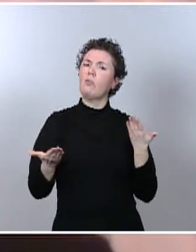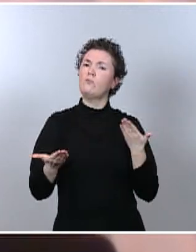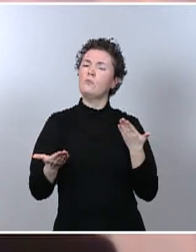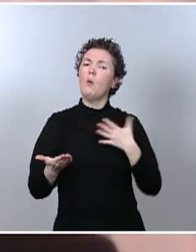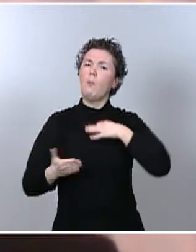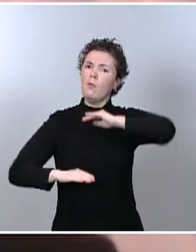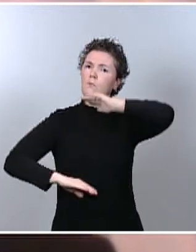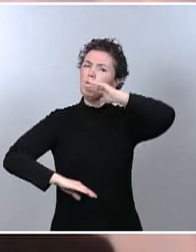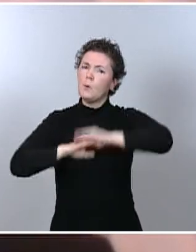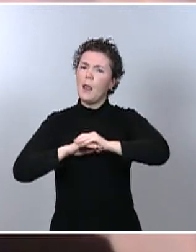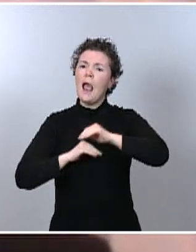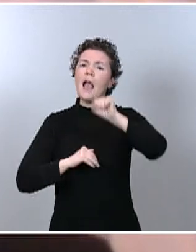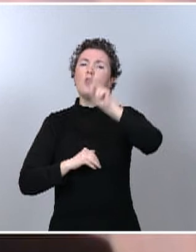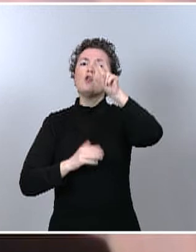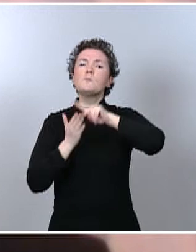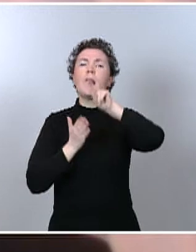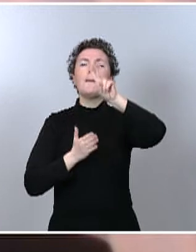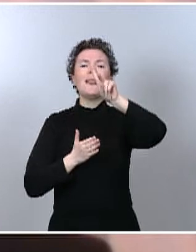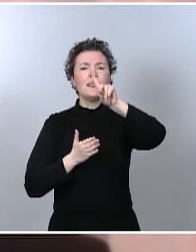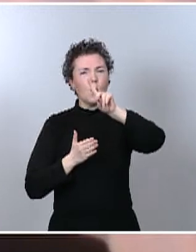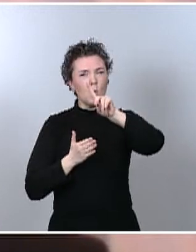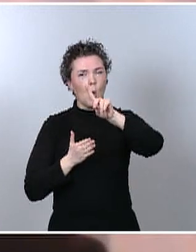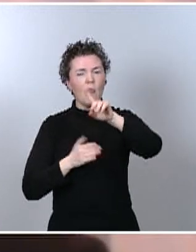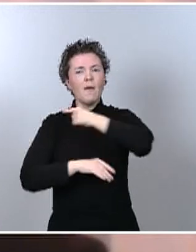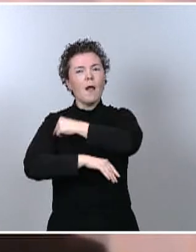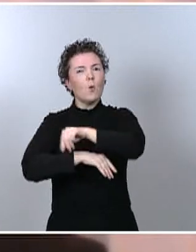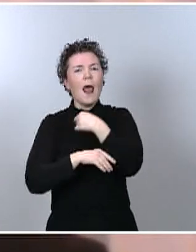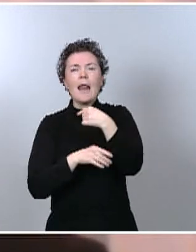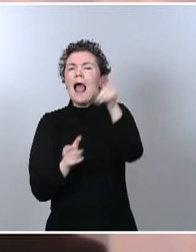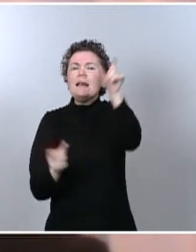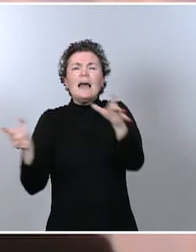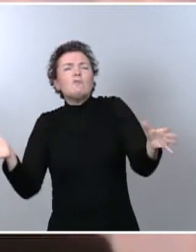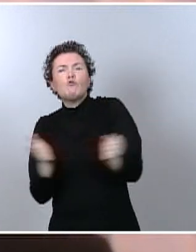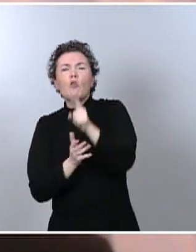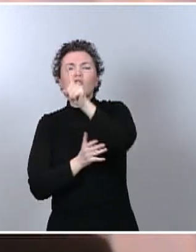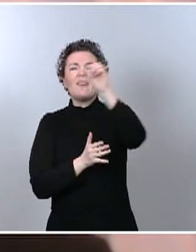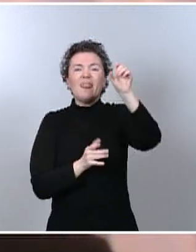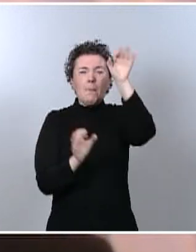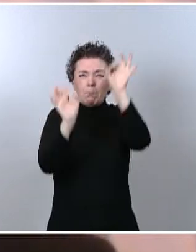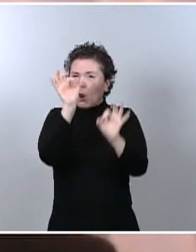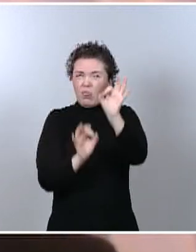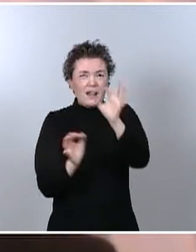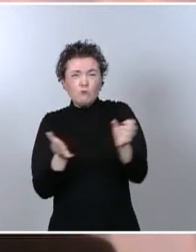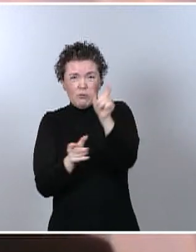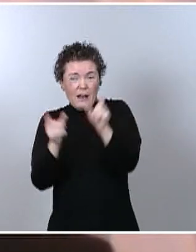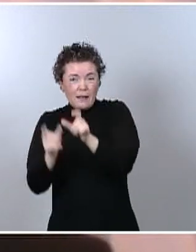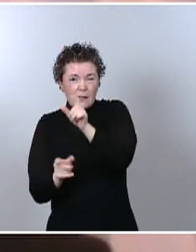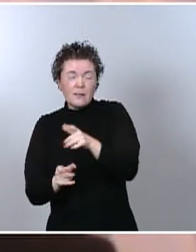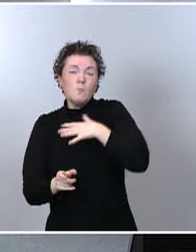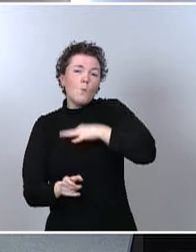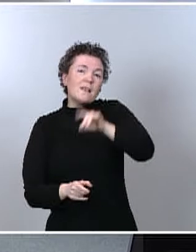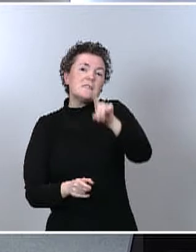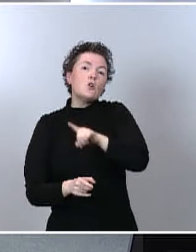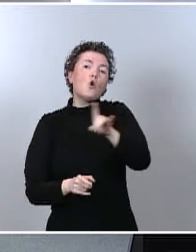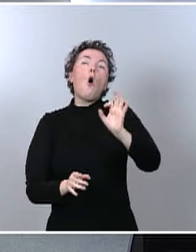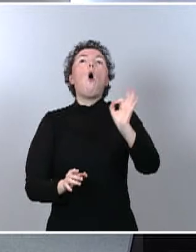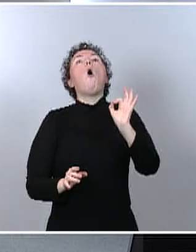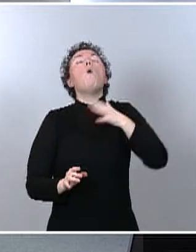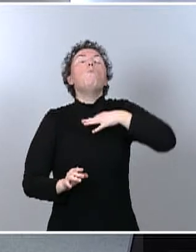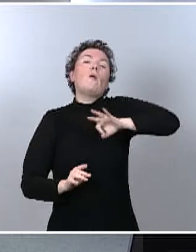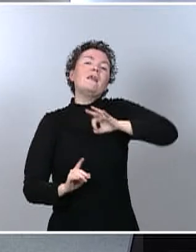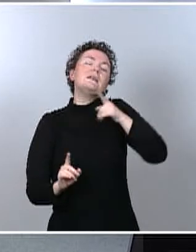contagios y demás. Eso por un lado, y luego por otro lado, respecto a las vacunas, preguntar entonces si el Ministerio de Sanidad se muestra